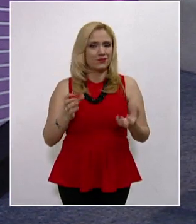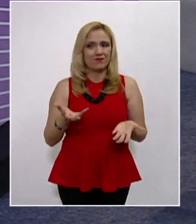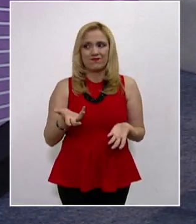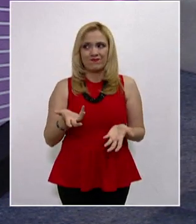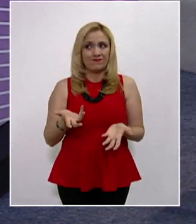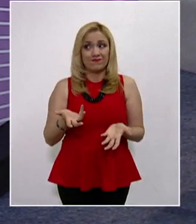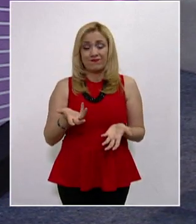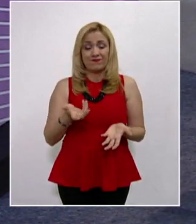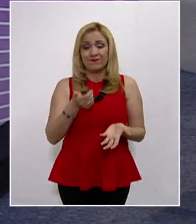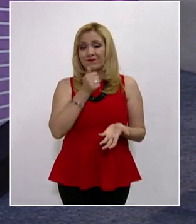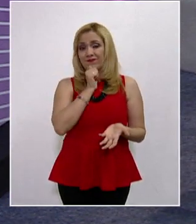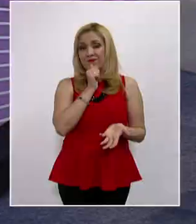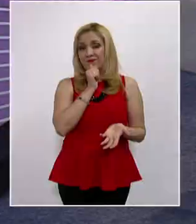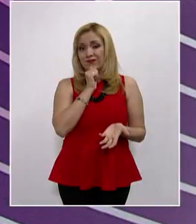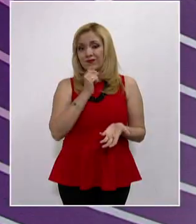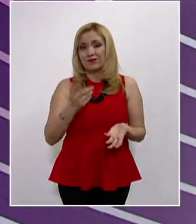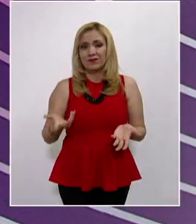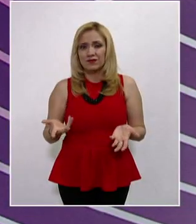menos